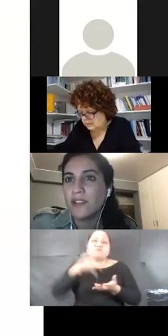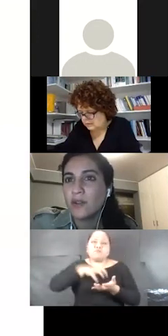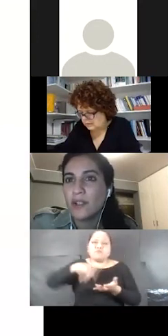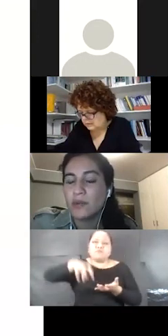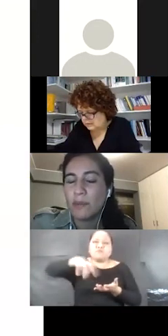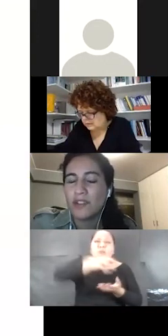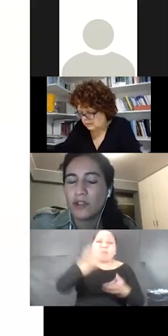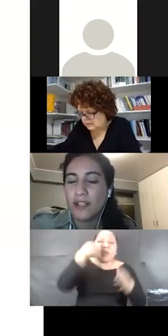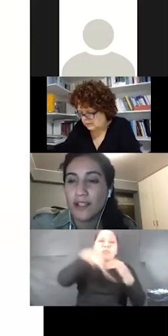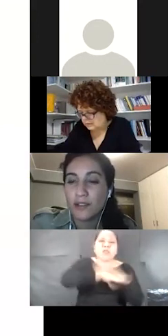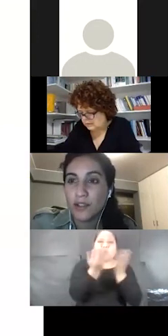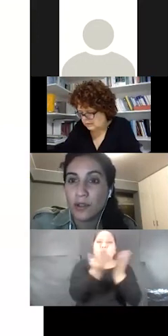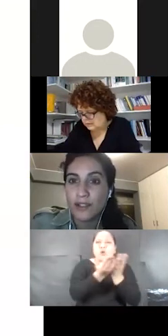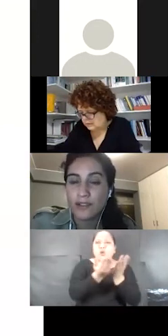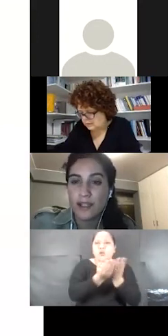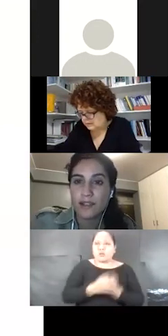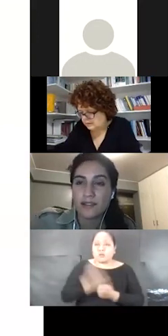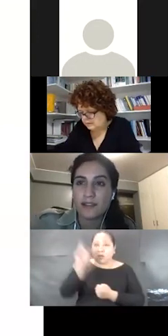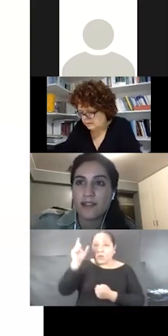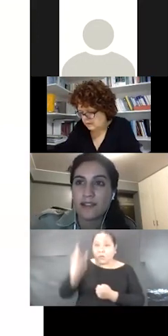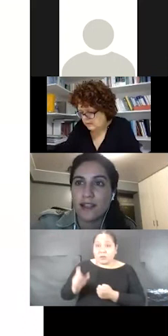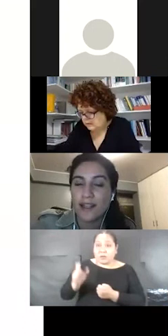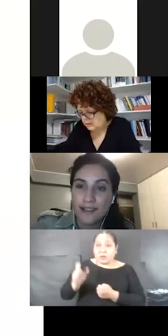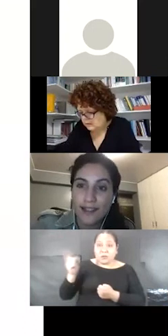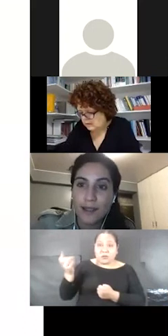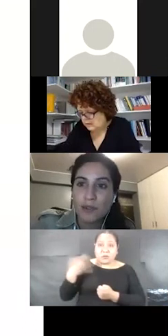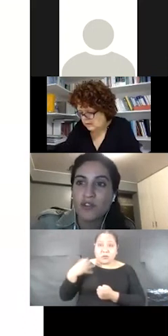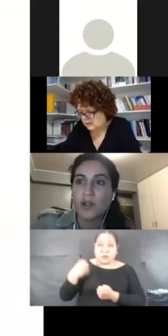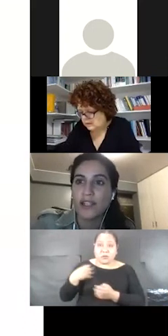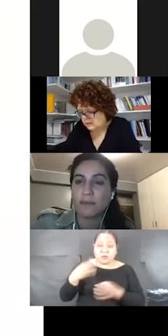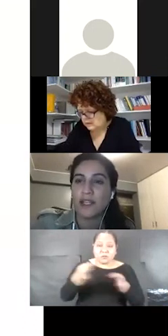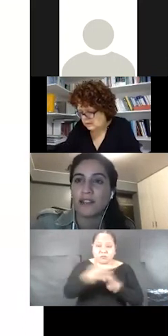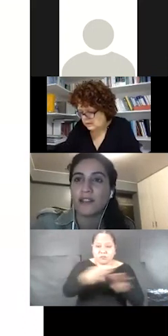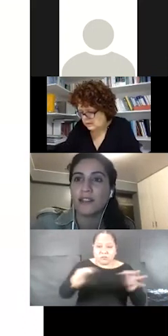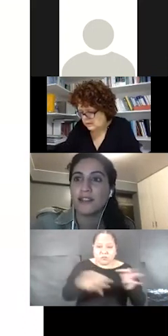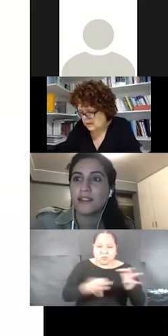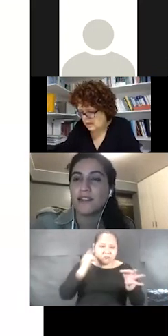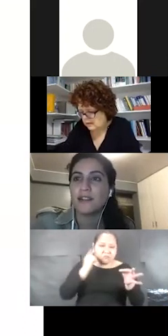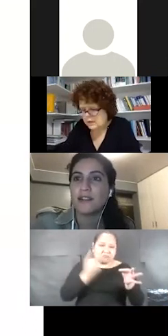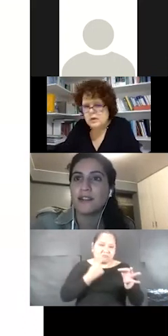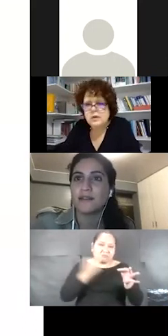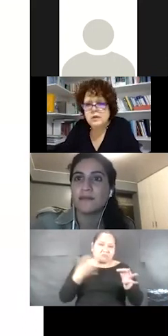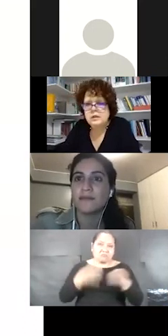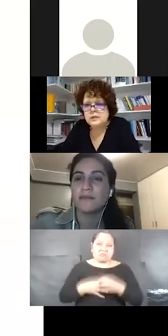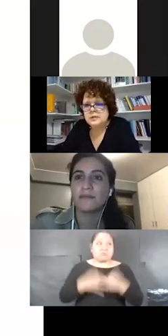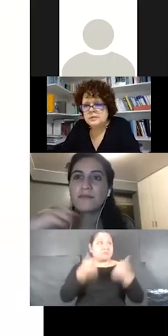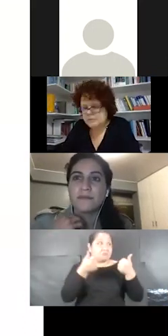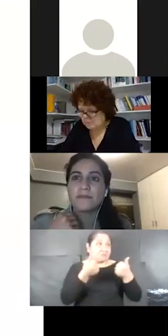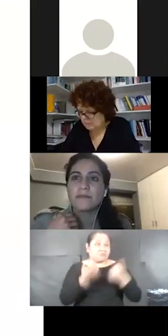Creo que esto viene de una persona que nos dijo que es arquitecta, pero es sorda también. Ah, qué bueno.